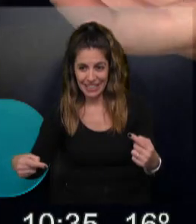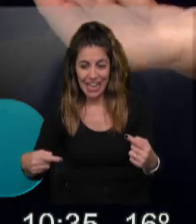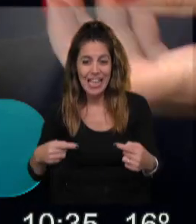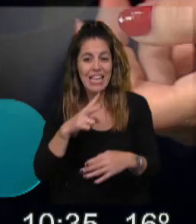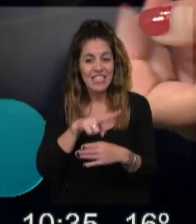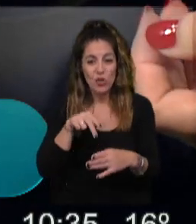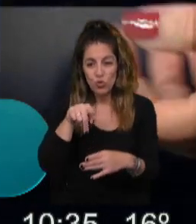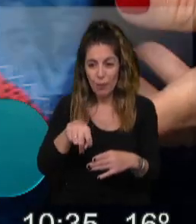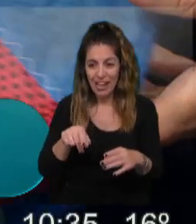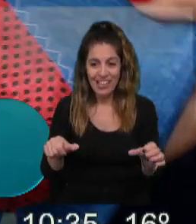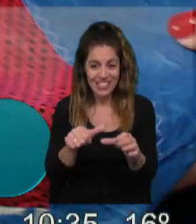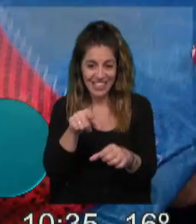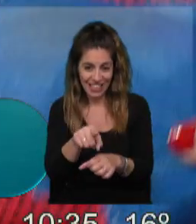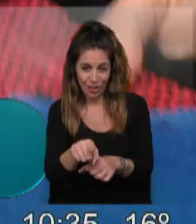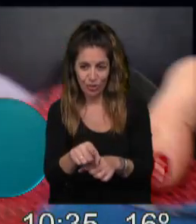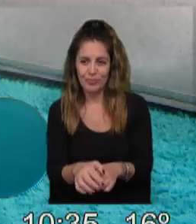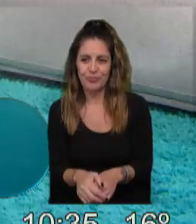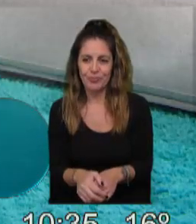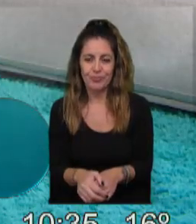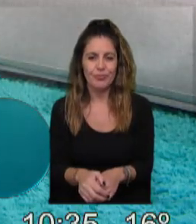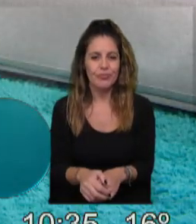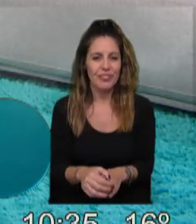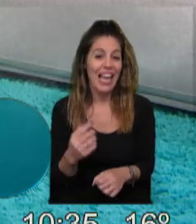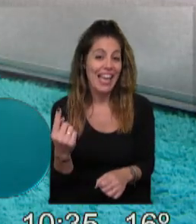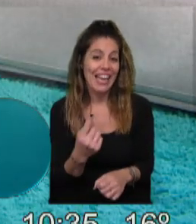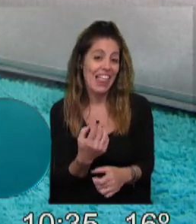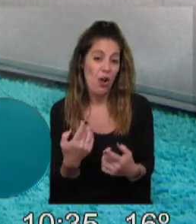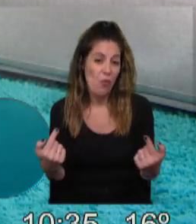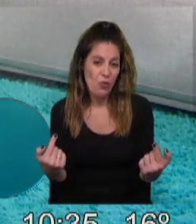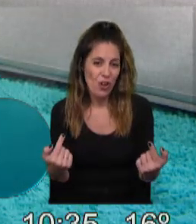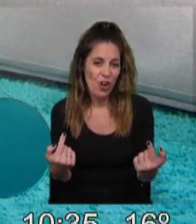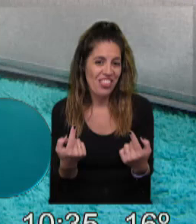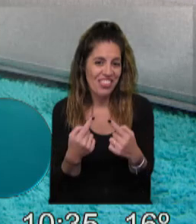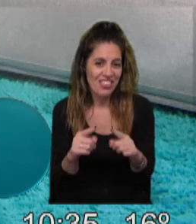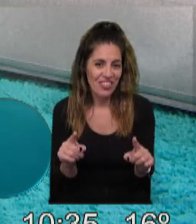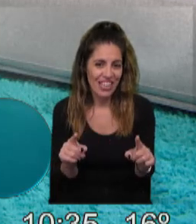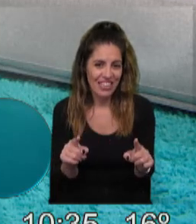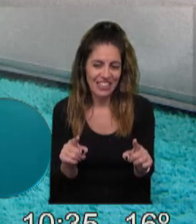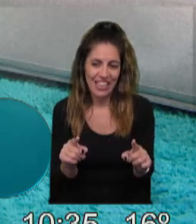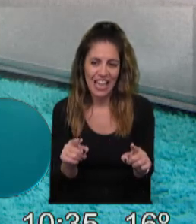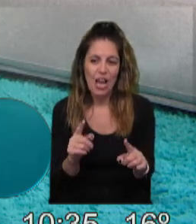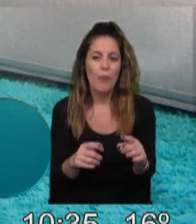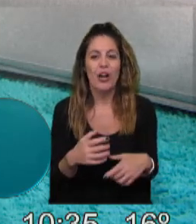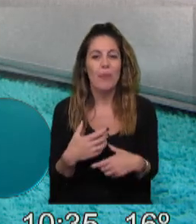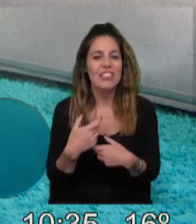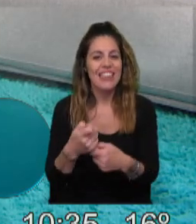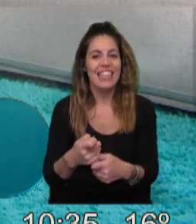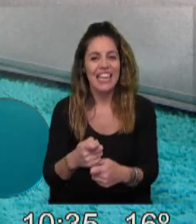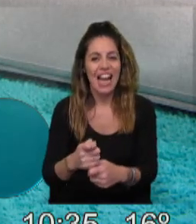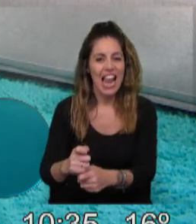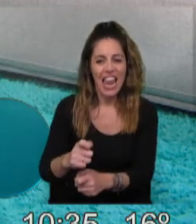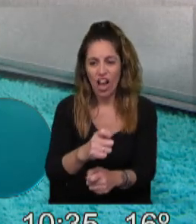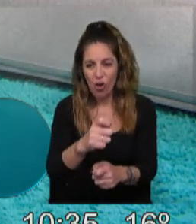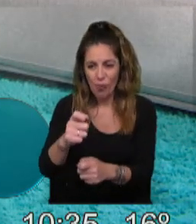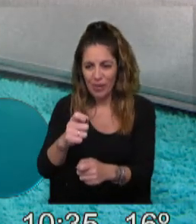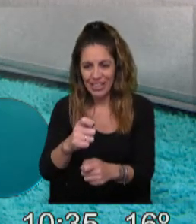tipo de productos. Y a su vez es como que cada uno cuenta su historia, porque entregan la cometa que ya no la usan, con todo el amor del mundo, que ha traído un